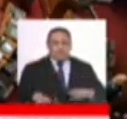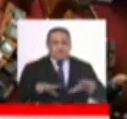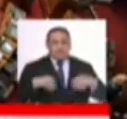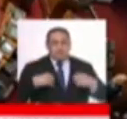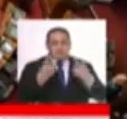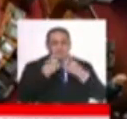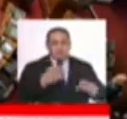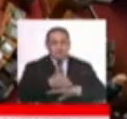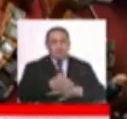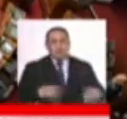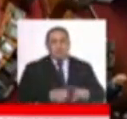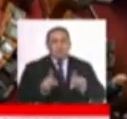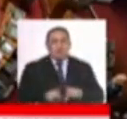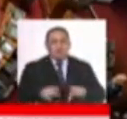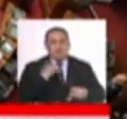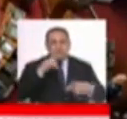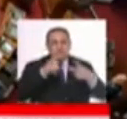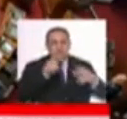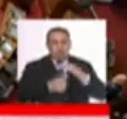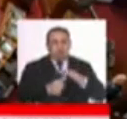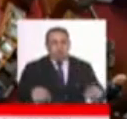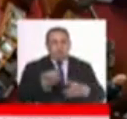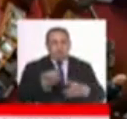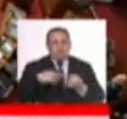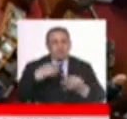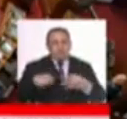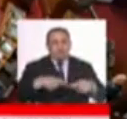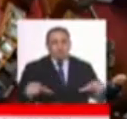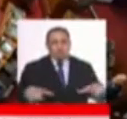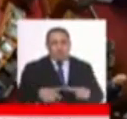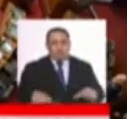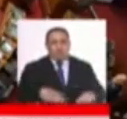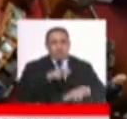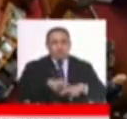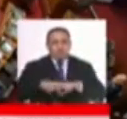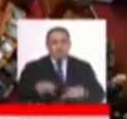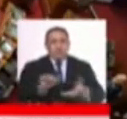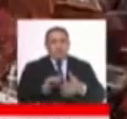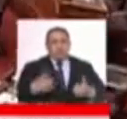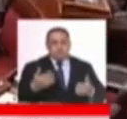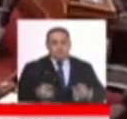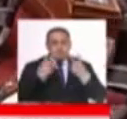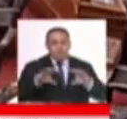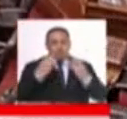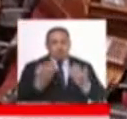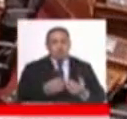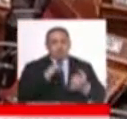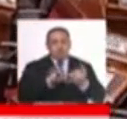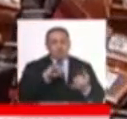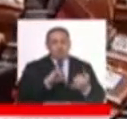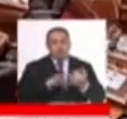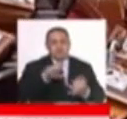o llega para tratar de completar el periodo de 3 años y medio que faltan de